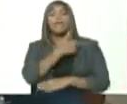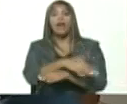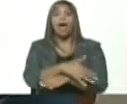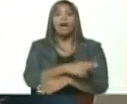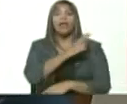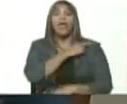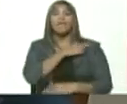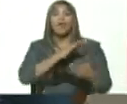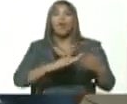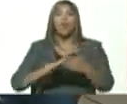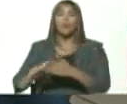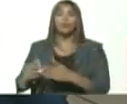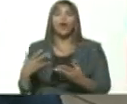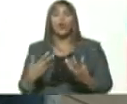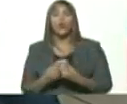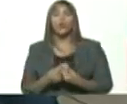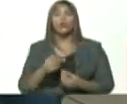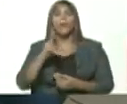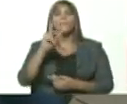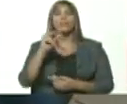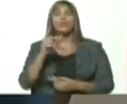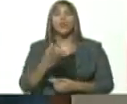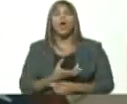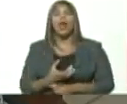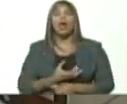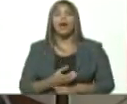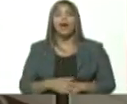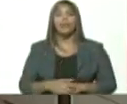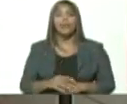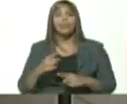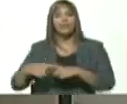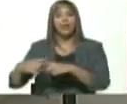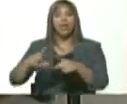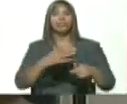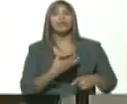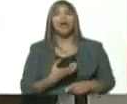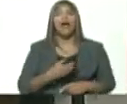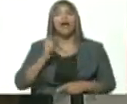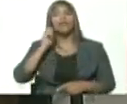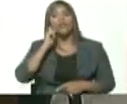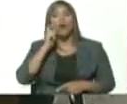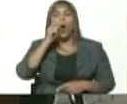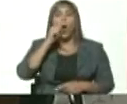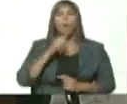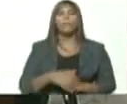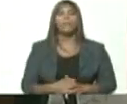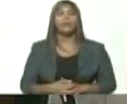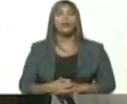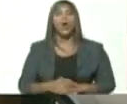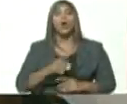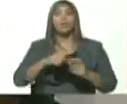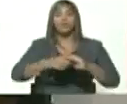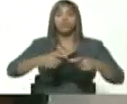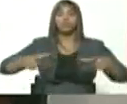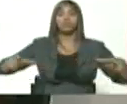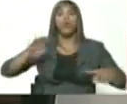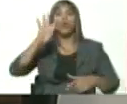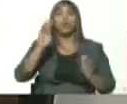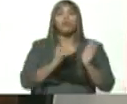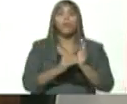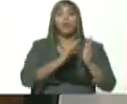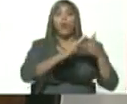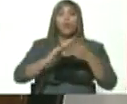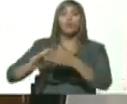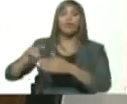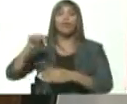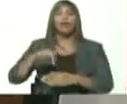comunidad, de la mano con los 21 alcaldes de nuestras alcaldías, desplegados en las 4.000 comunidades del estado, para